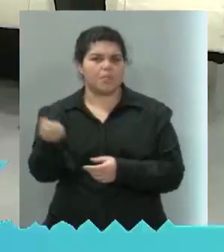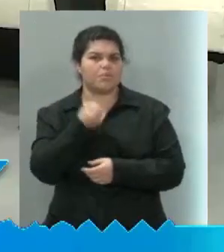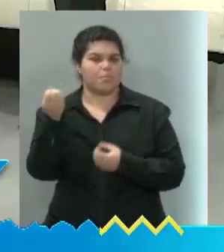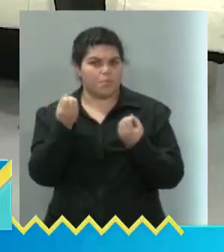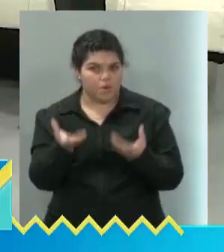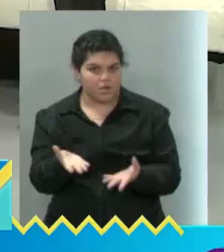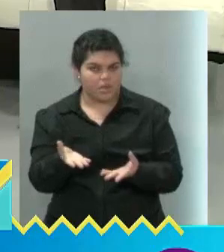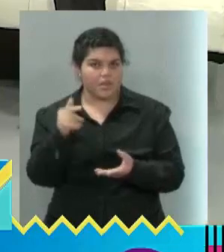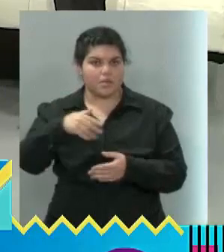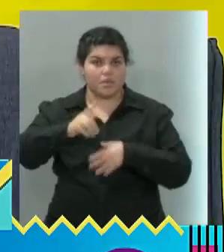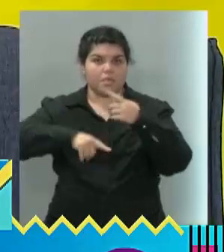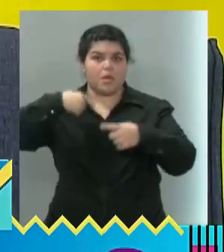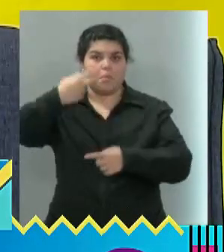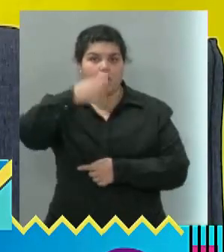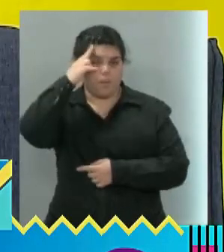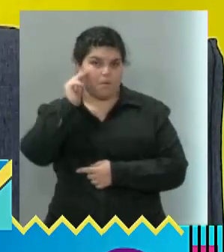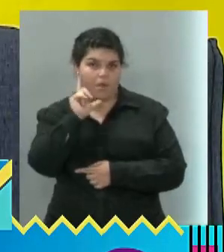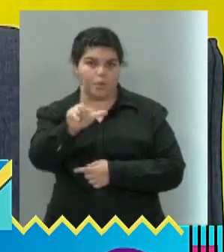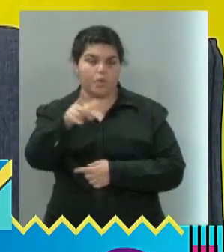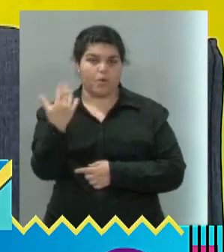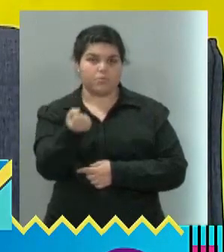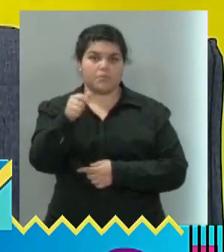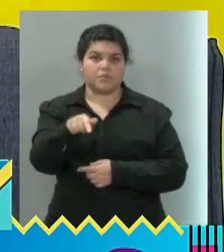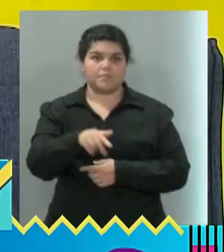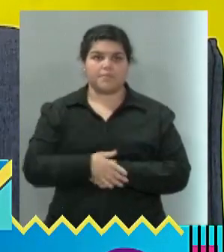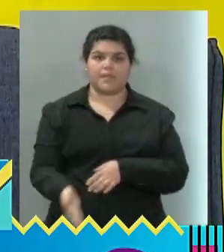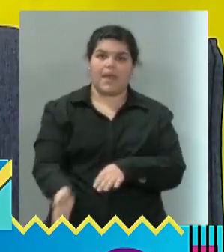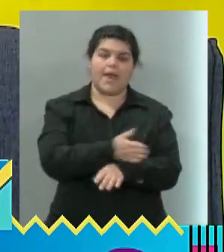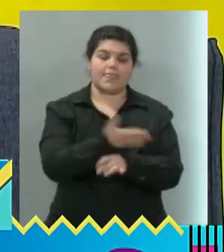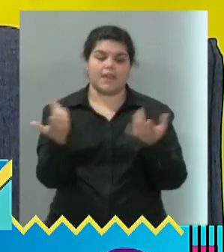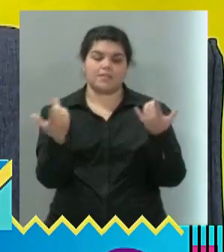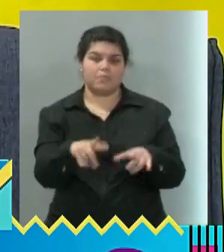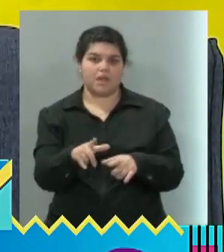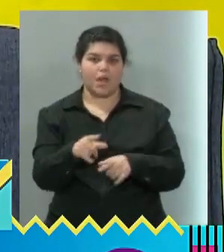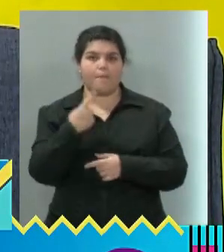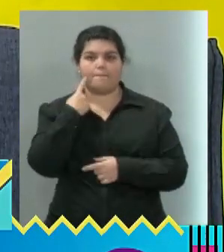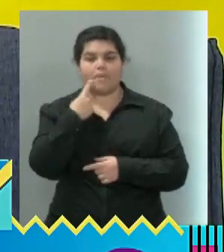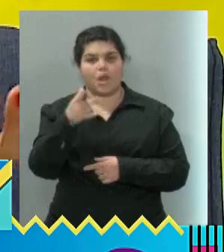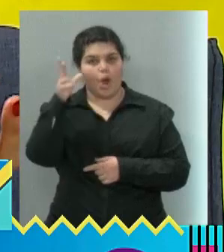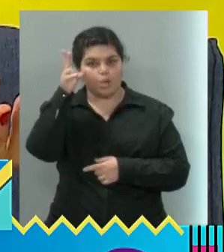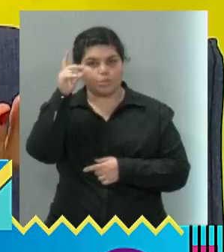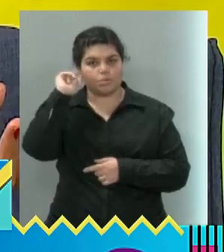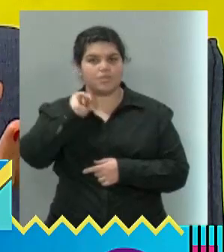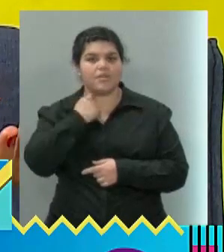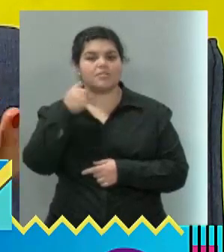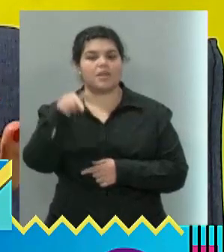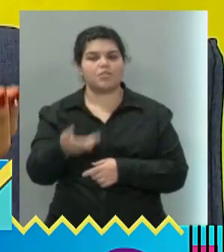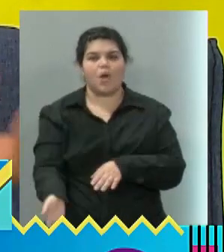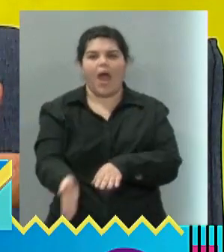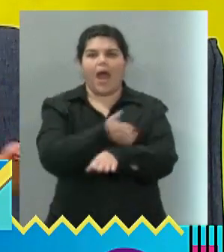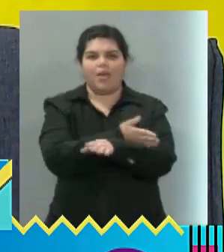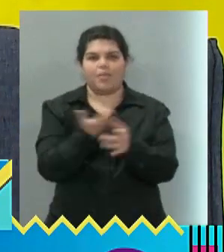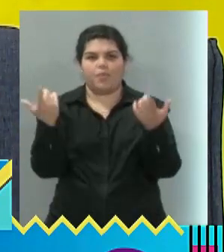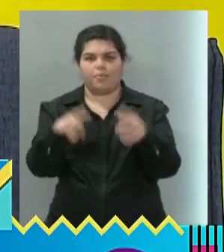después ese 9 de julio? Bueno, la Asamblea de 1813 es un poco la antesala de lo que va a ser el Congreso de Tucumán